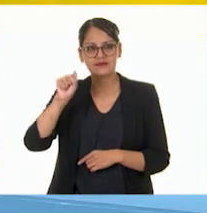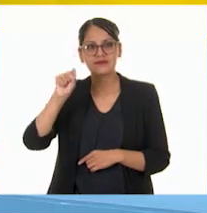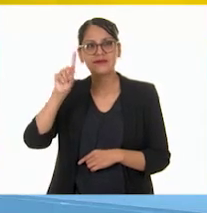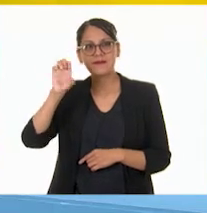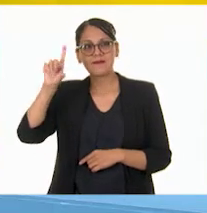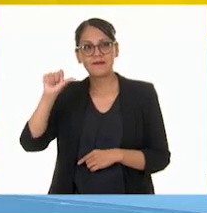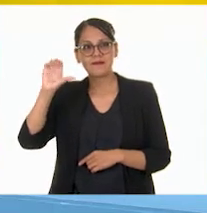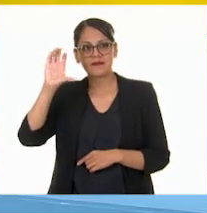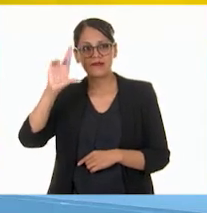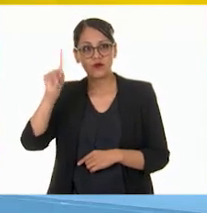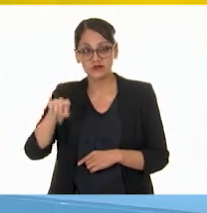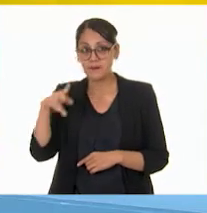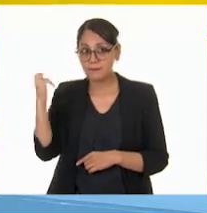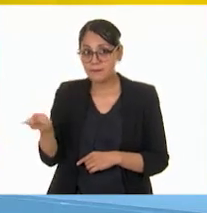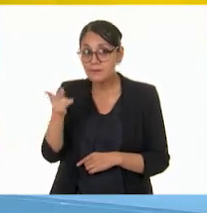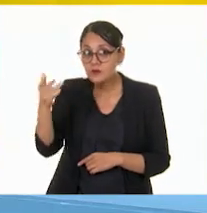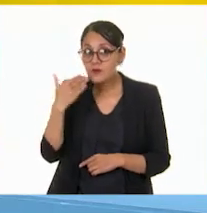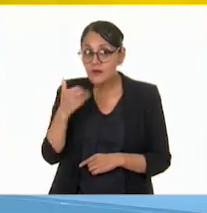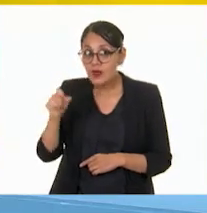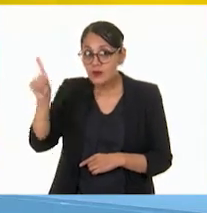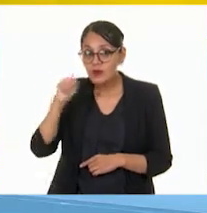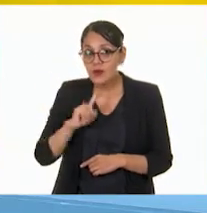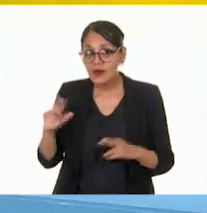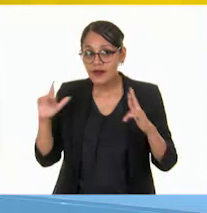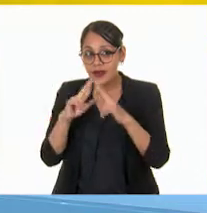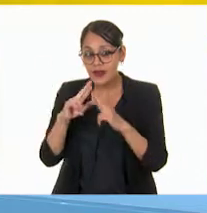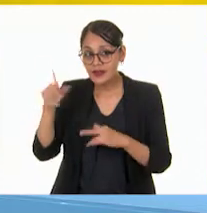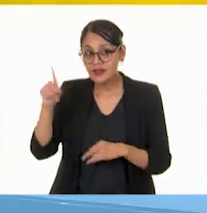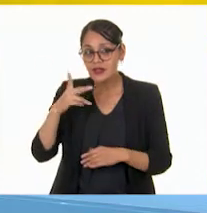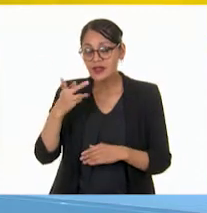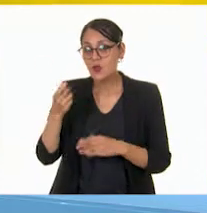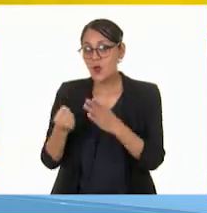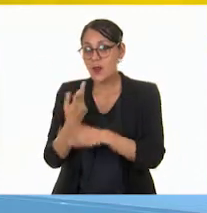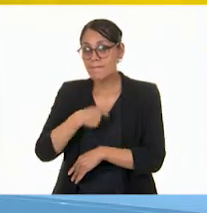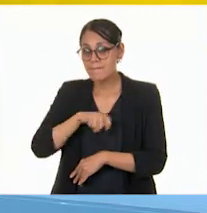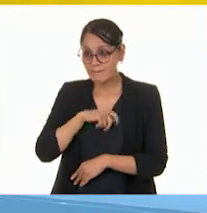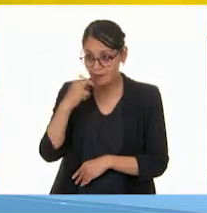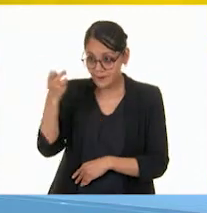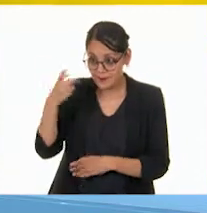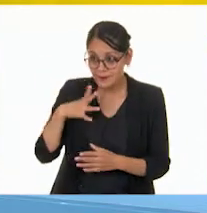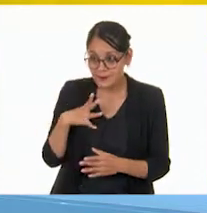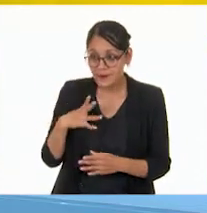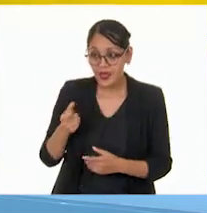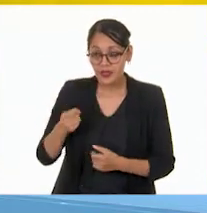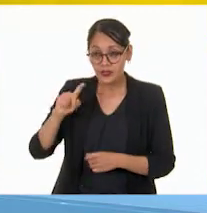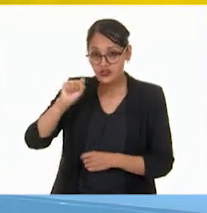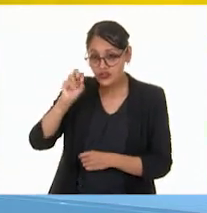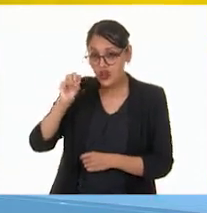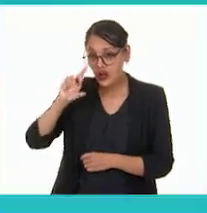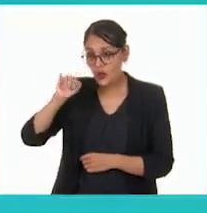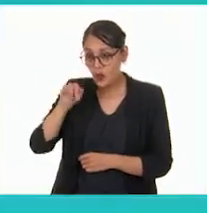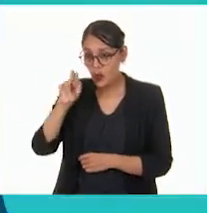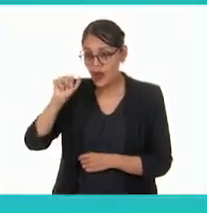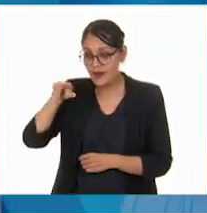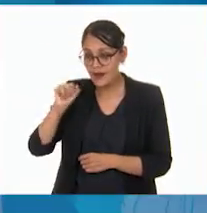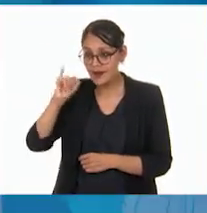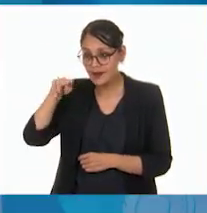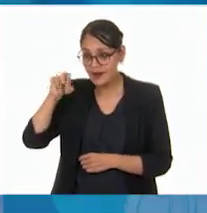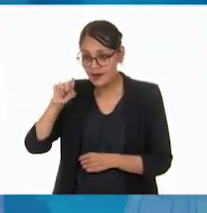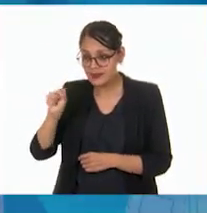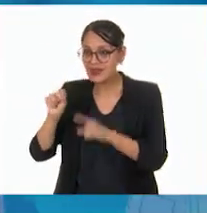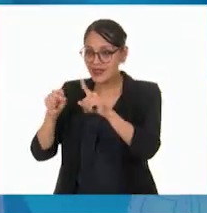¿Está hablando de la famosa poeta religiosa de la Nueva España? ¿En serio? ¿La Sor Juana Inés de la Cruz que sale en